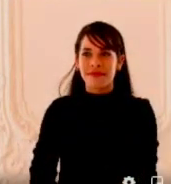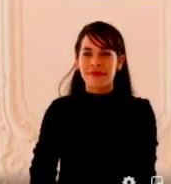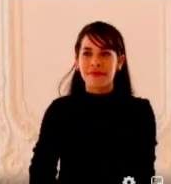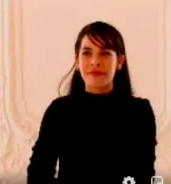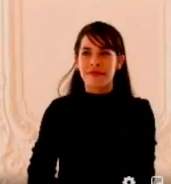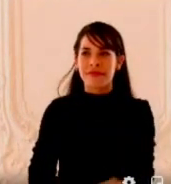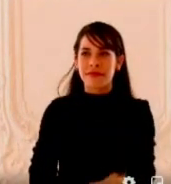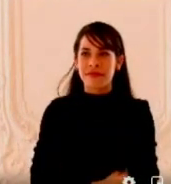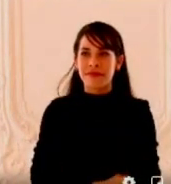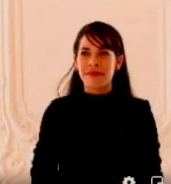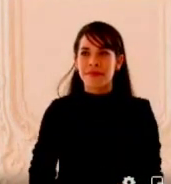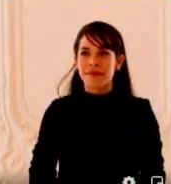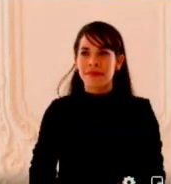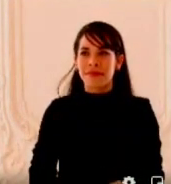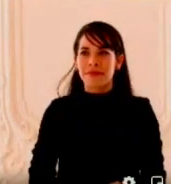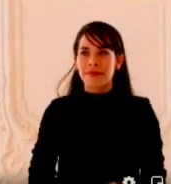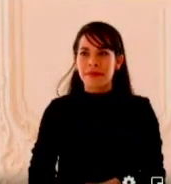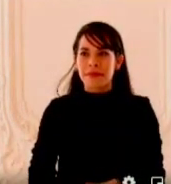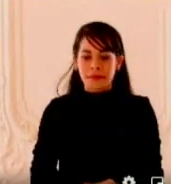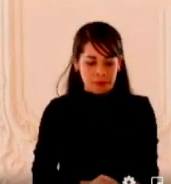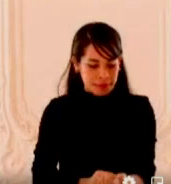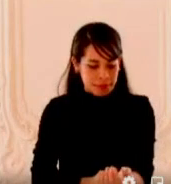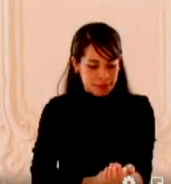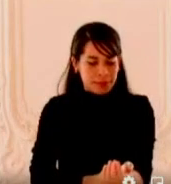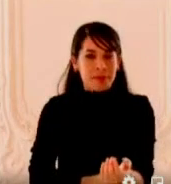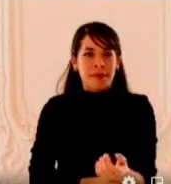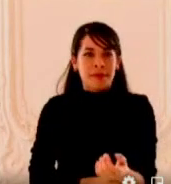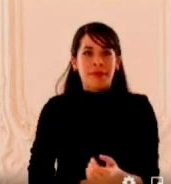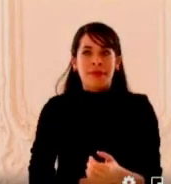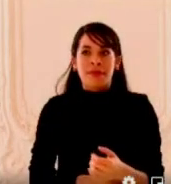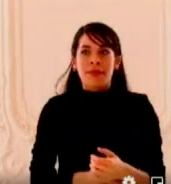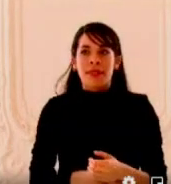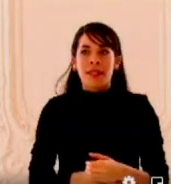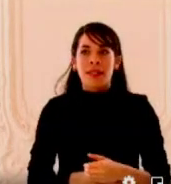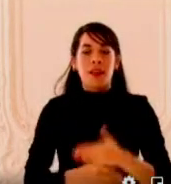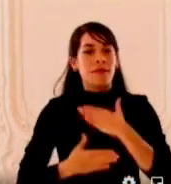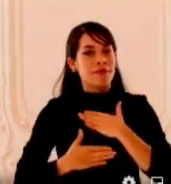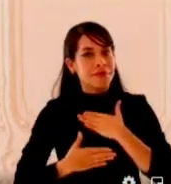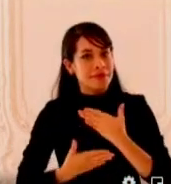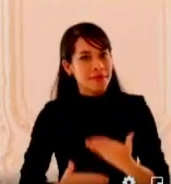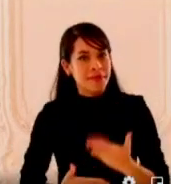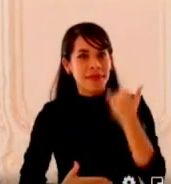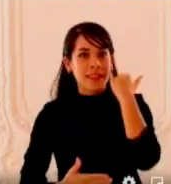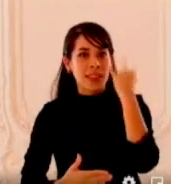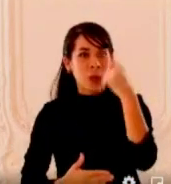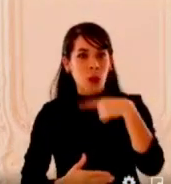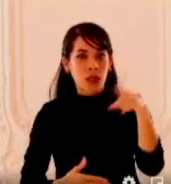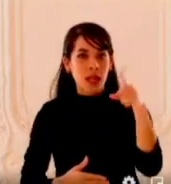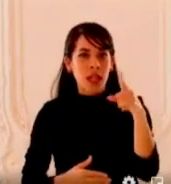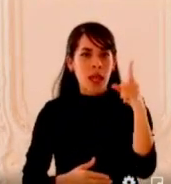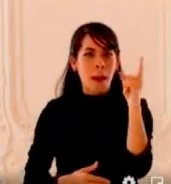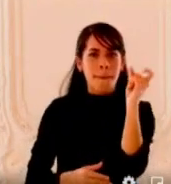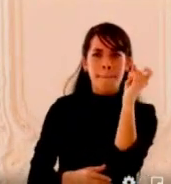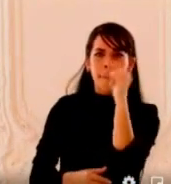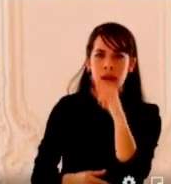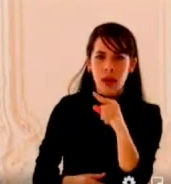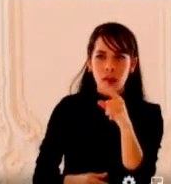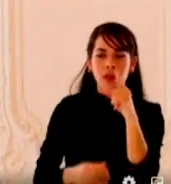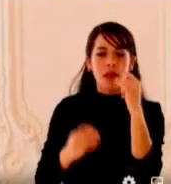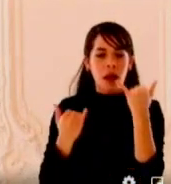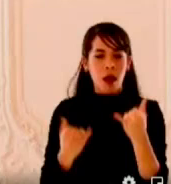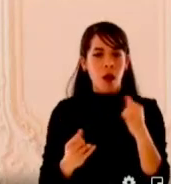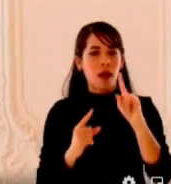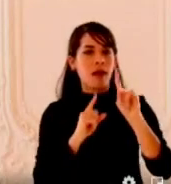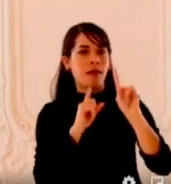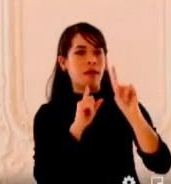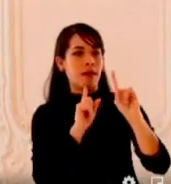Ahora, con mucho gusto, si tienen preguntas, sí, los medios de comunicación las atendemos. Vamos a comenzar ahora entonces